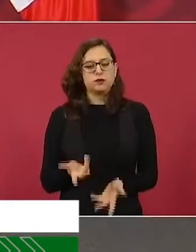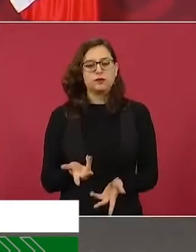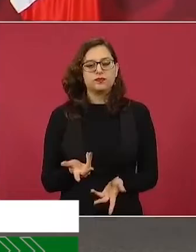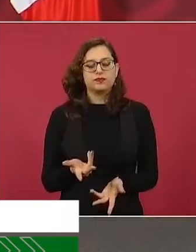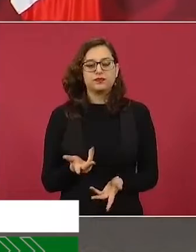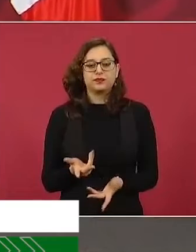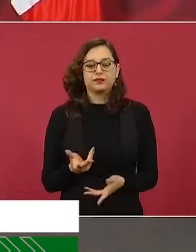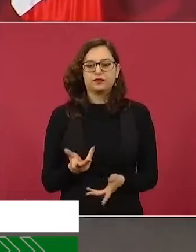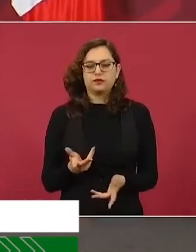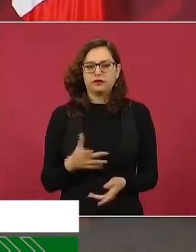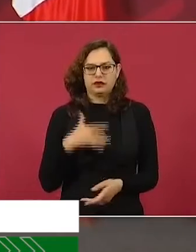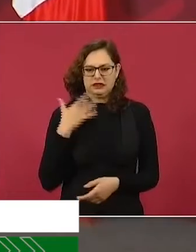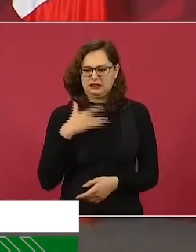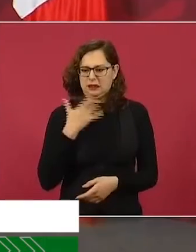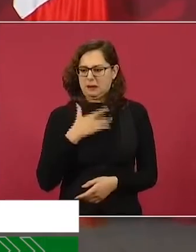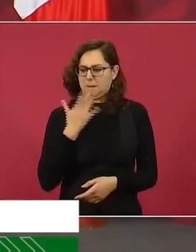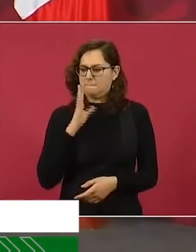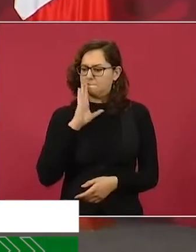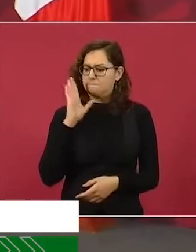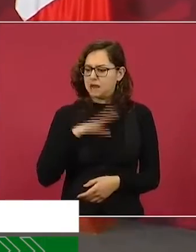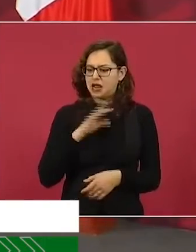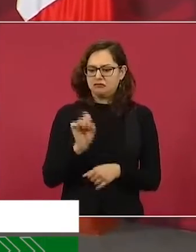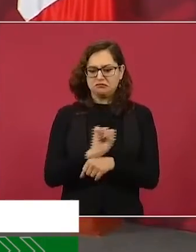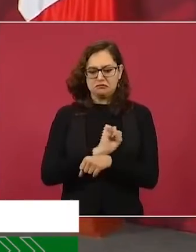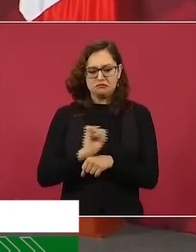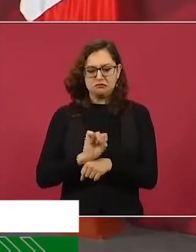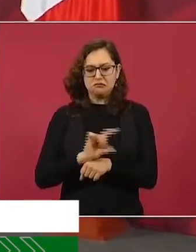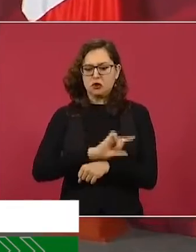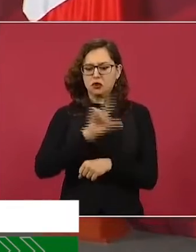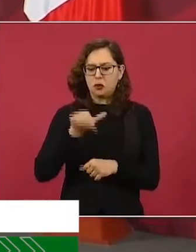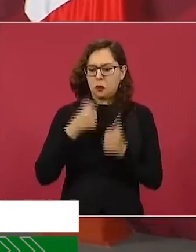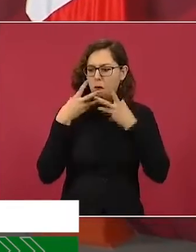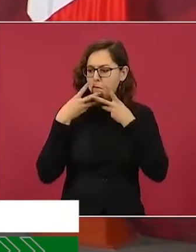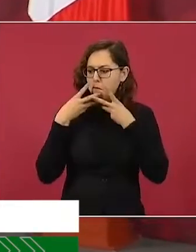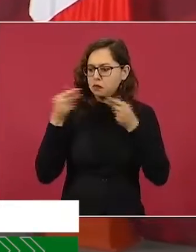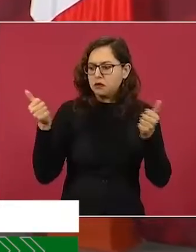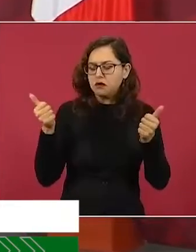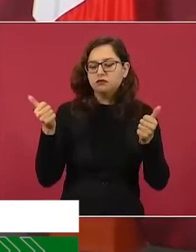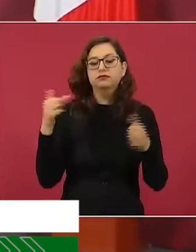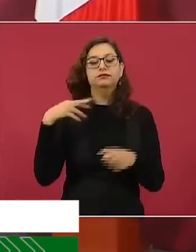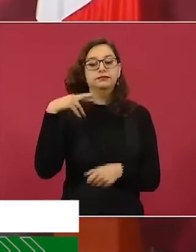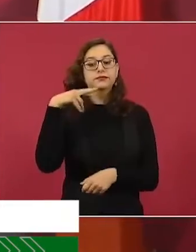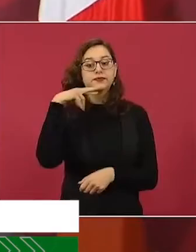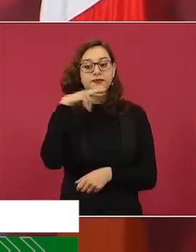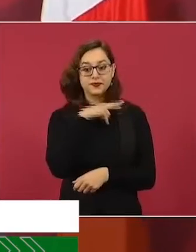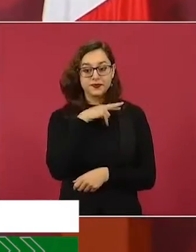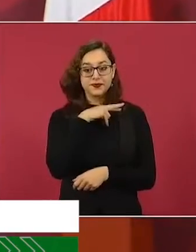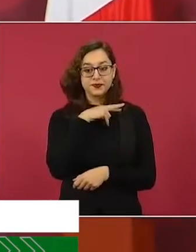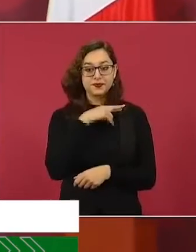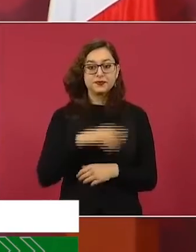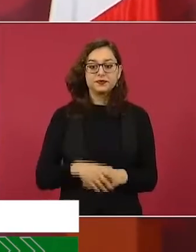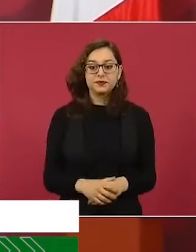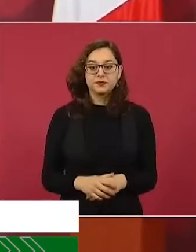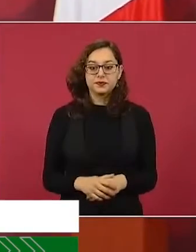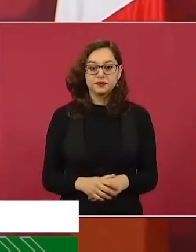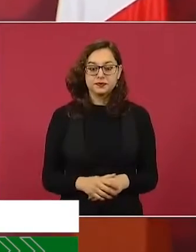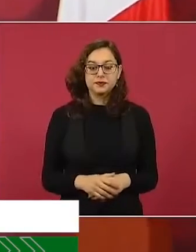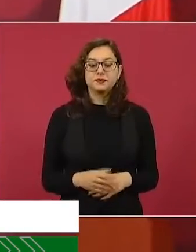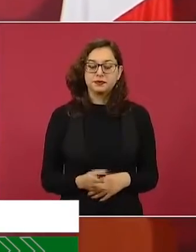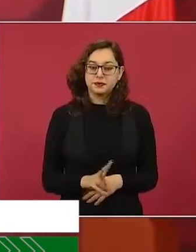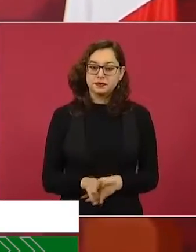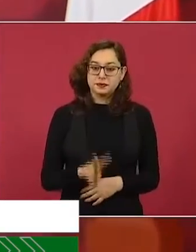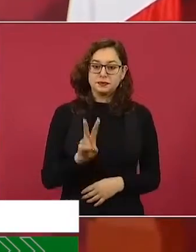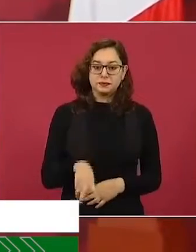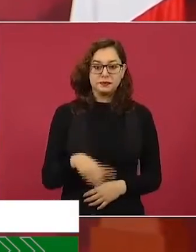Obrador regresó a su conferencia matutina luego de aislarse por una semana tras anunciar el lunes pasado que había dado positivo a